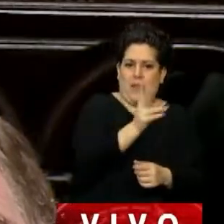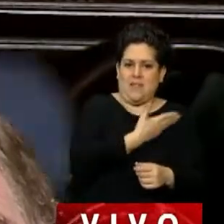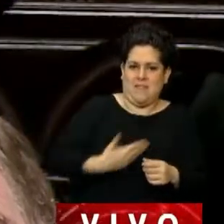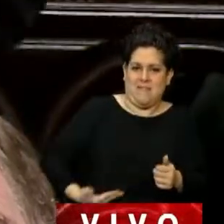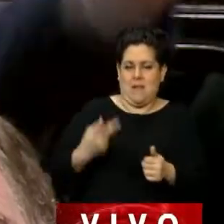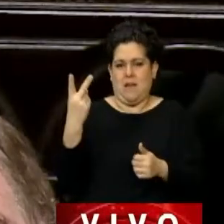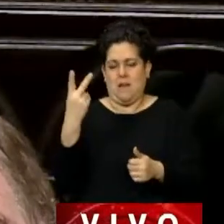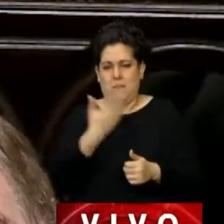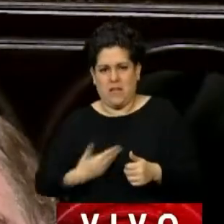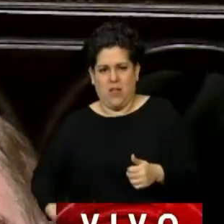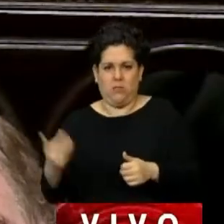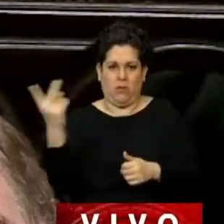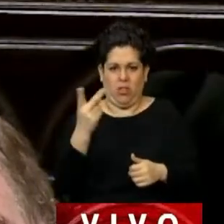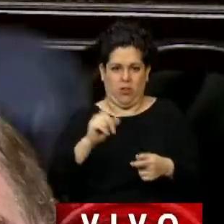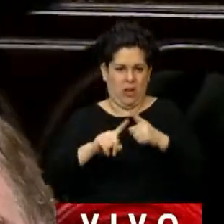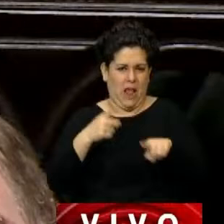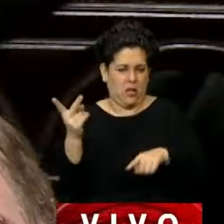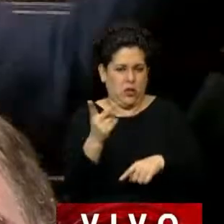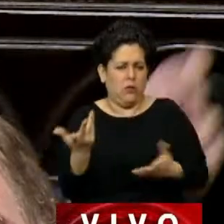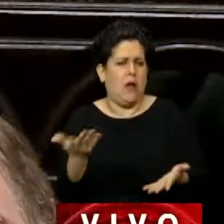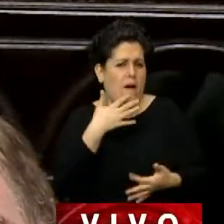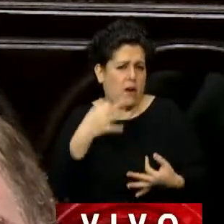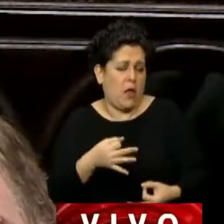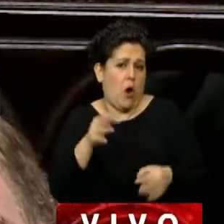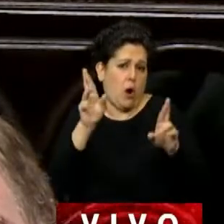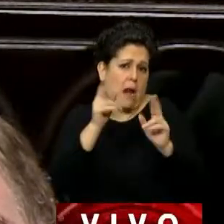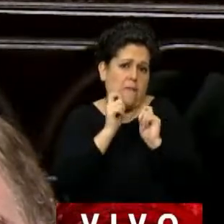revés. Ojalá fuese tan fácil. Ojalá